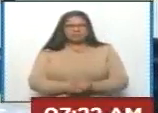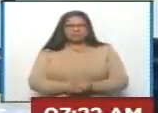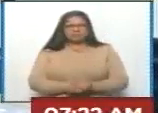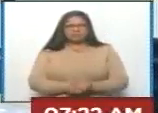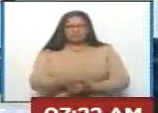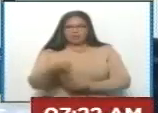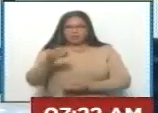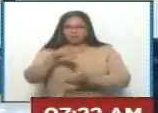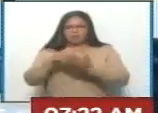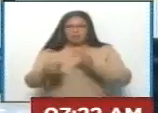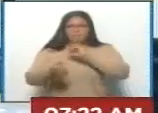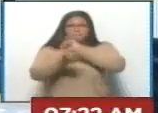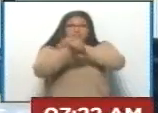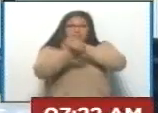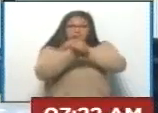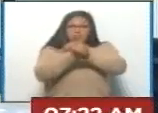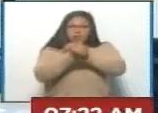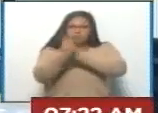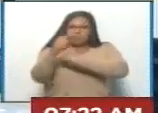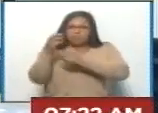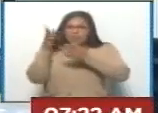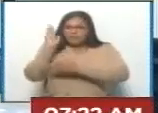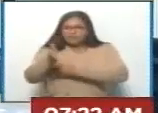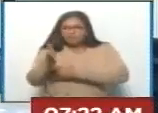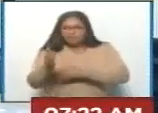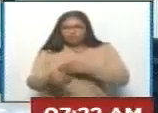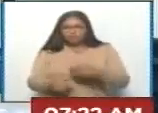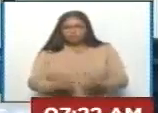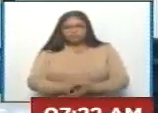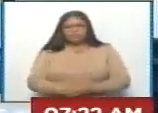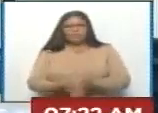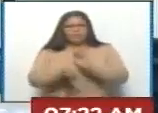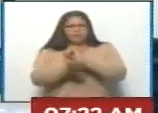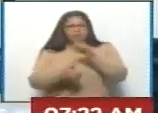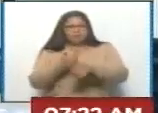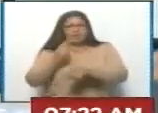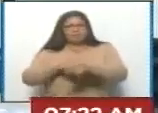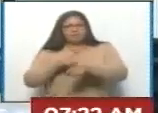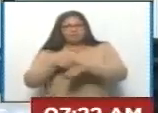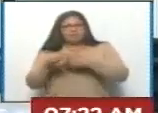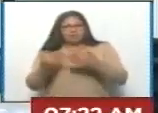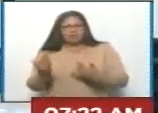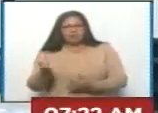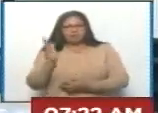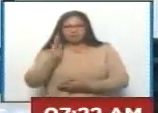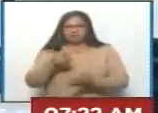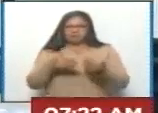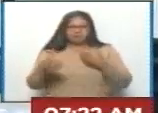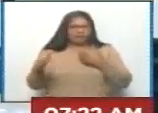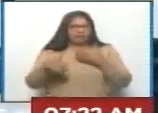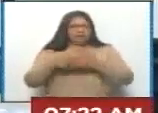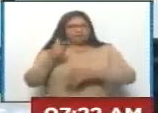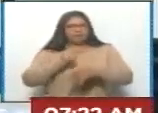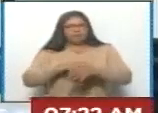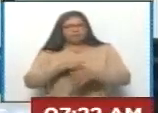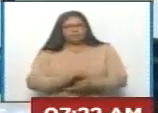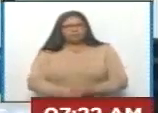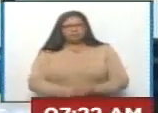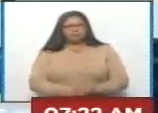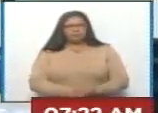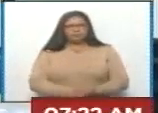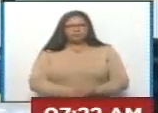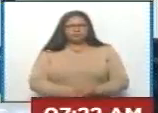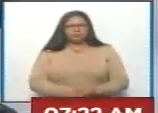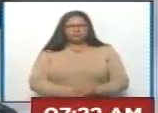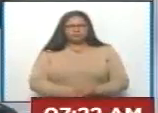preso durante la dictadura, fue el preso que duró más tiempo, el decano de los presos. Naguara. La dictadura pereimenista, se lanzó